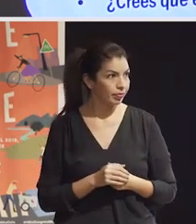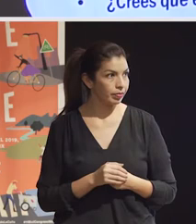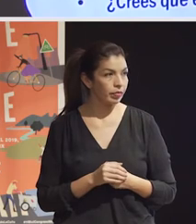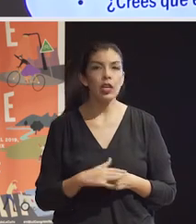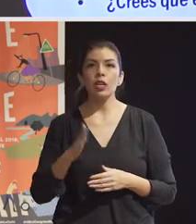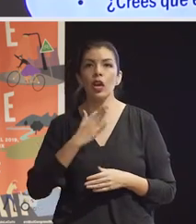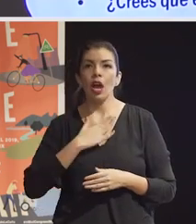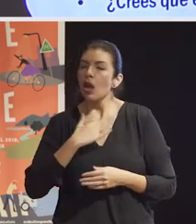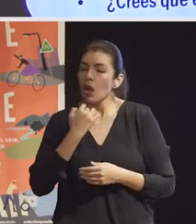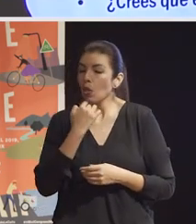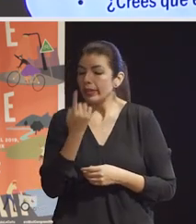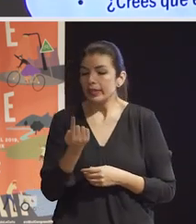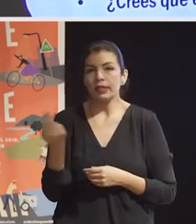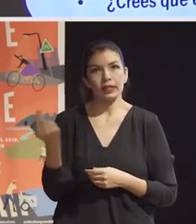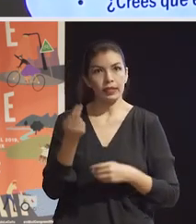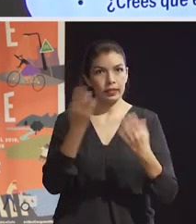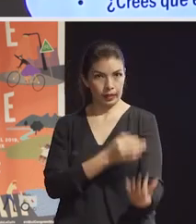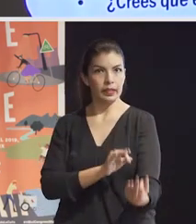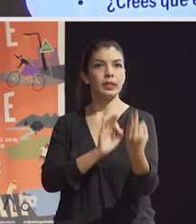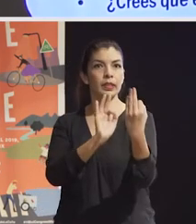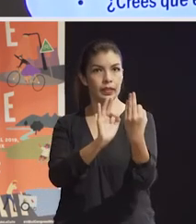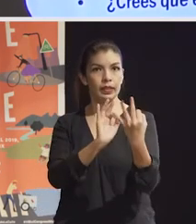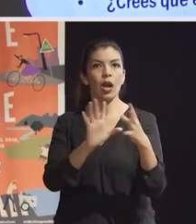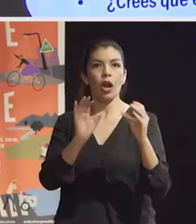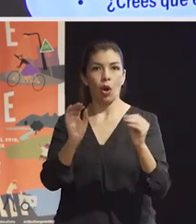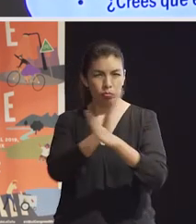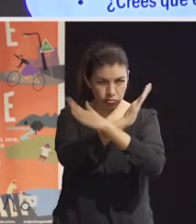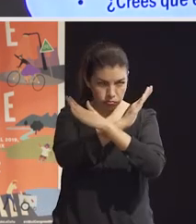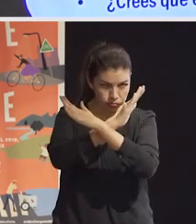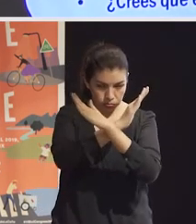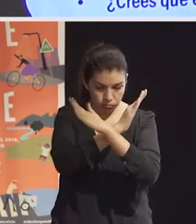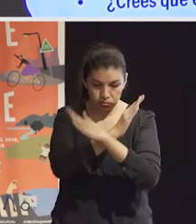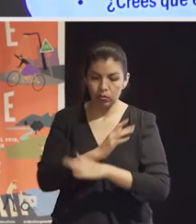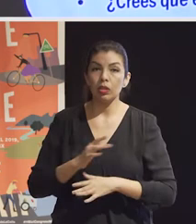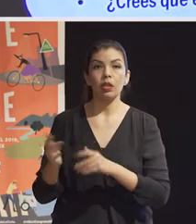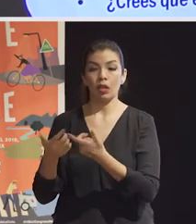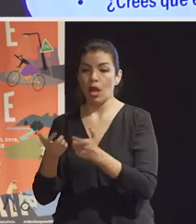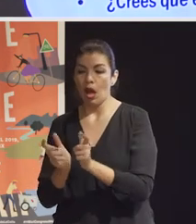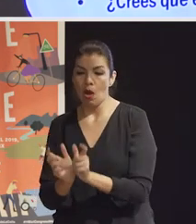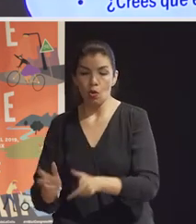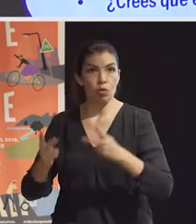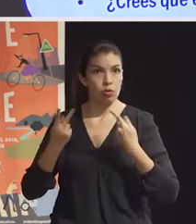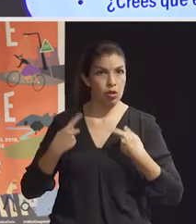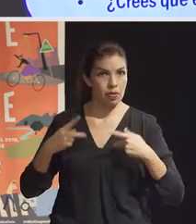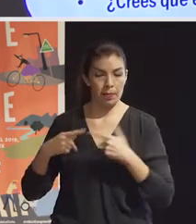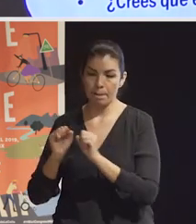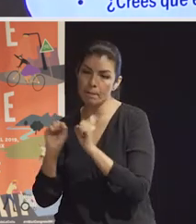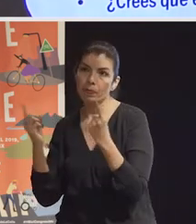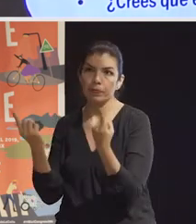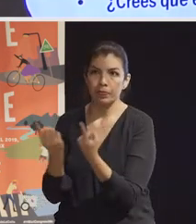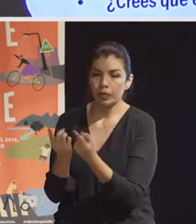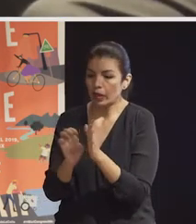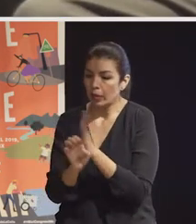resistencia que existe a veces entre la misma comunidad cuando uno tiene una visión una convicción creo que está